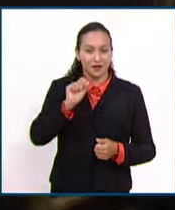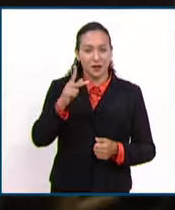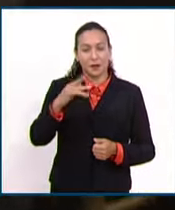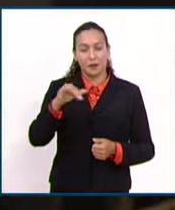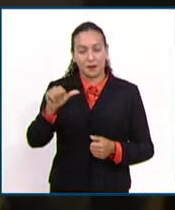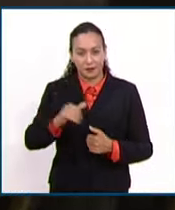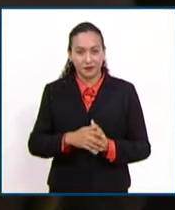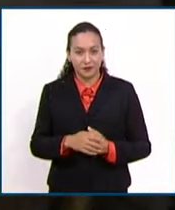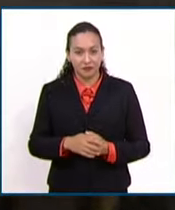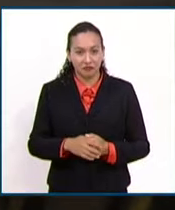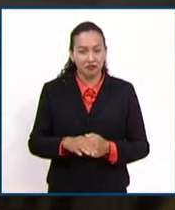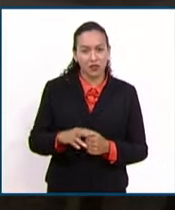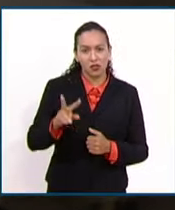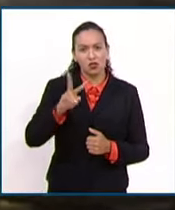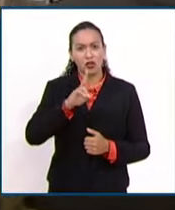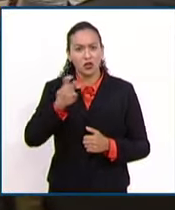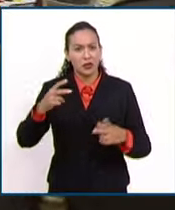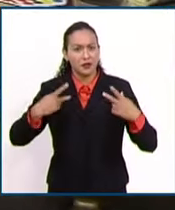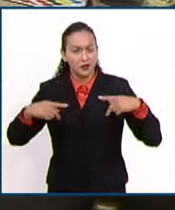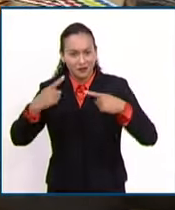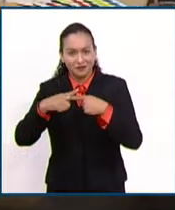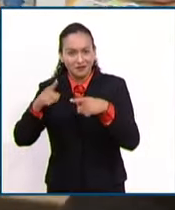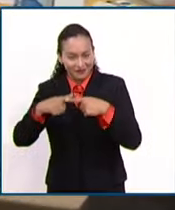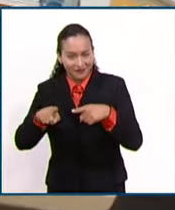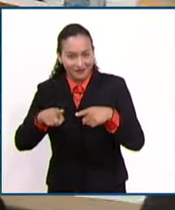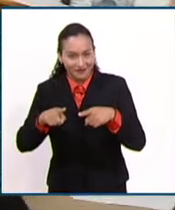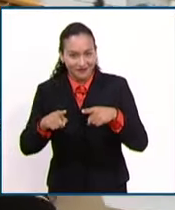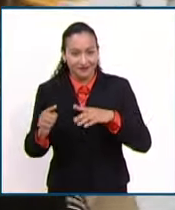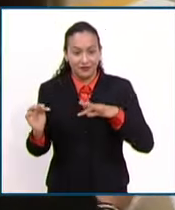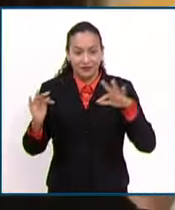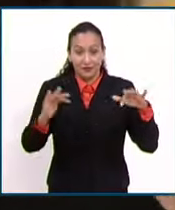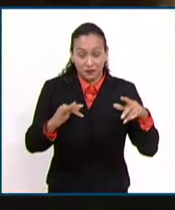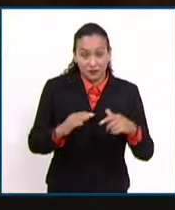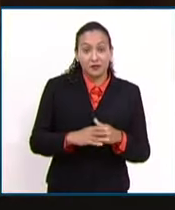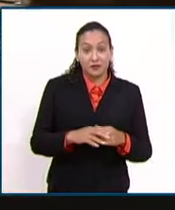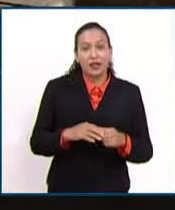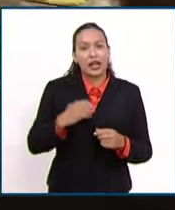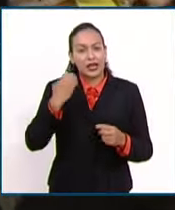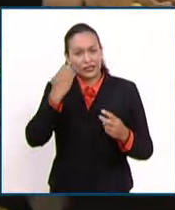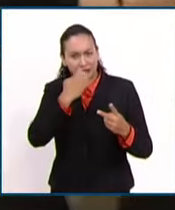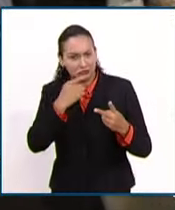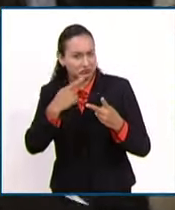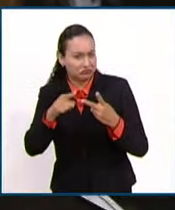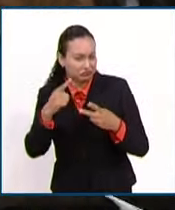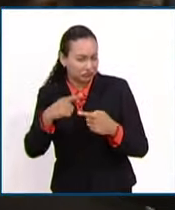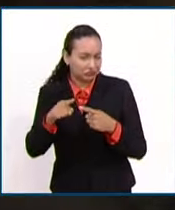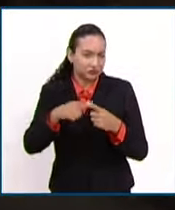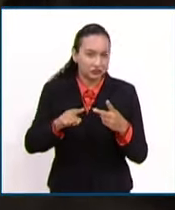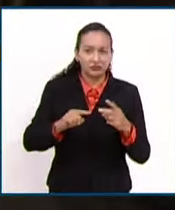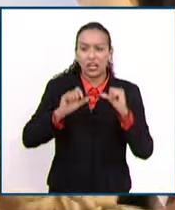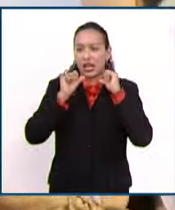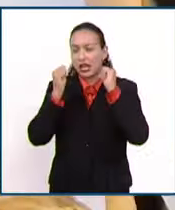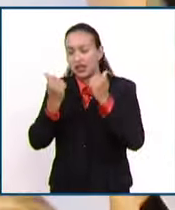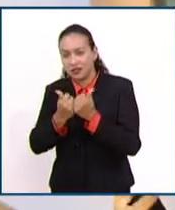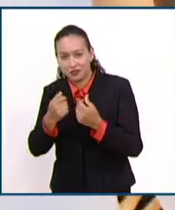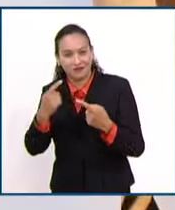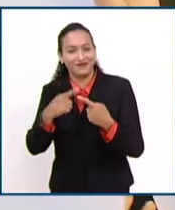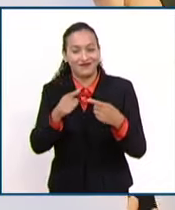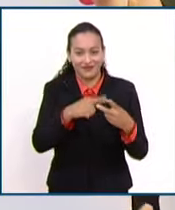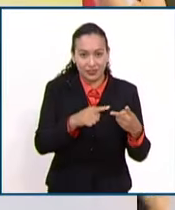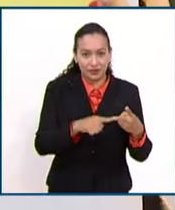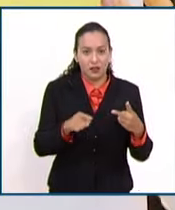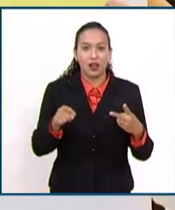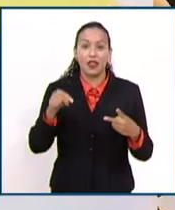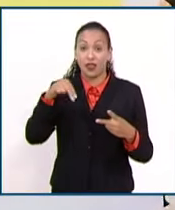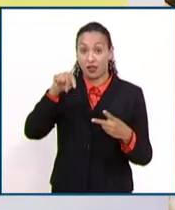Hernández. Más de 200 operadores del sistema de seguridad y justicia, académicos e integrantes de organizaciones de la sociedad civil